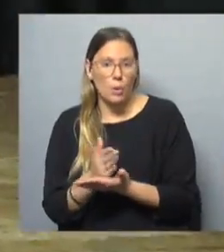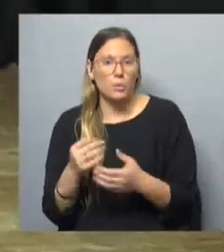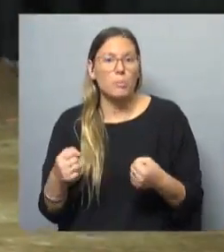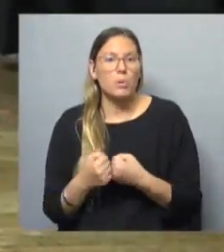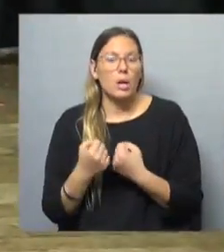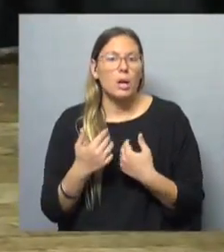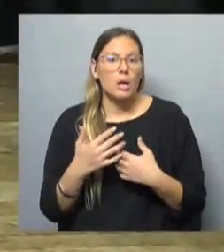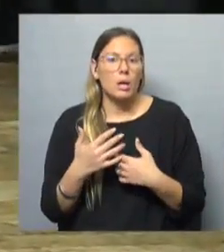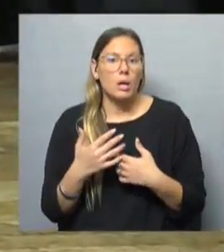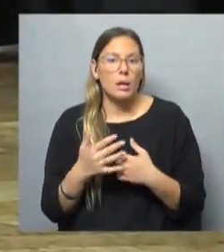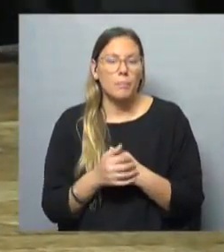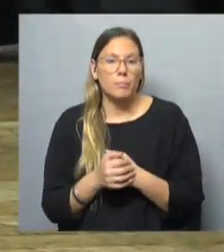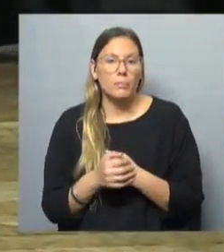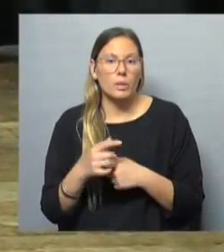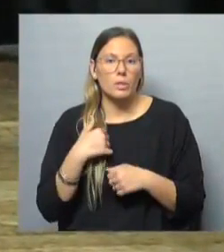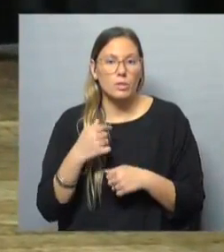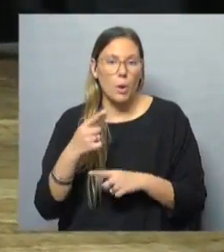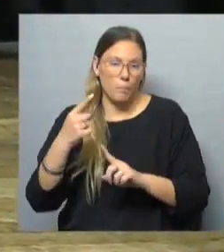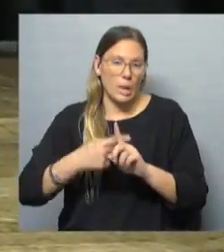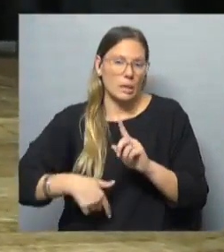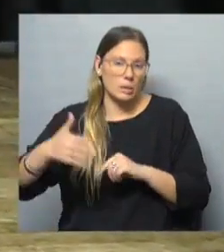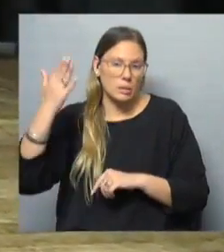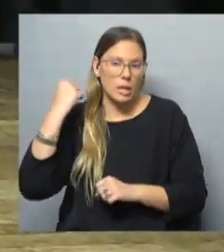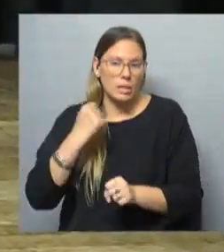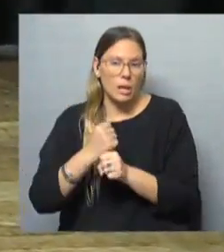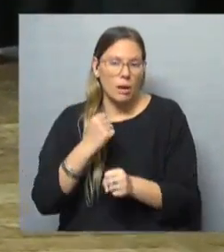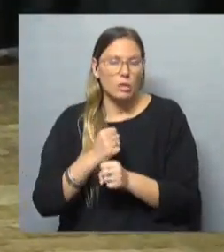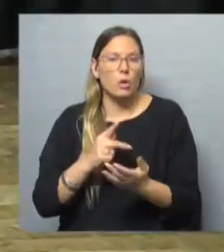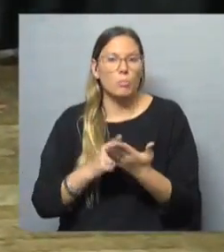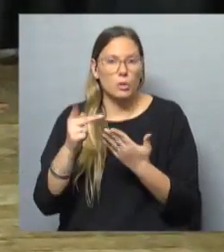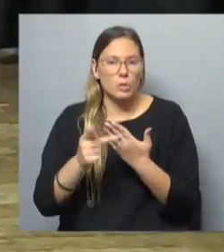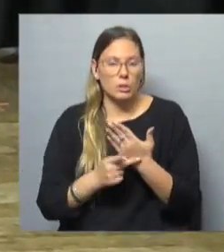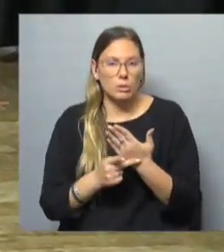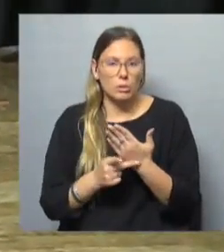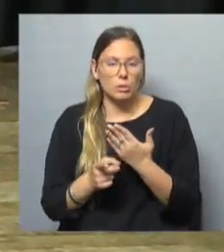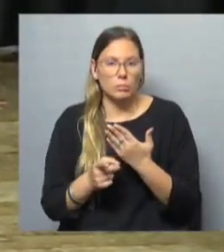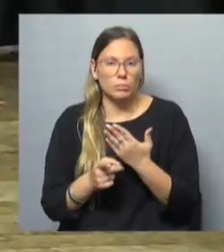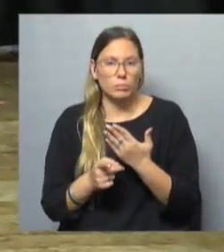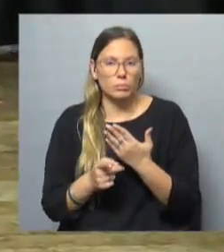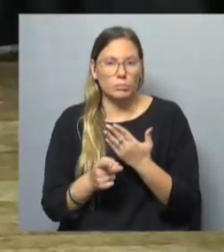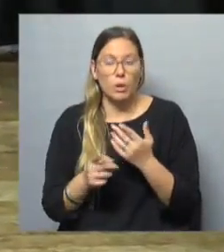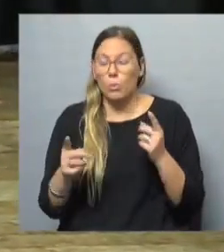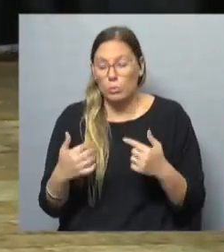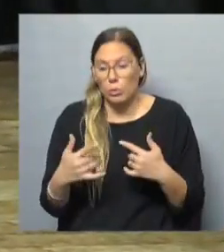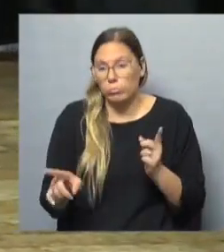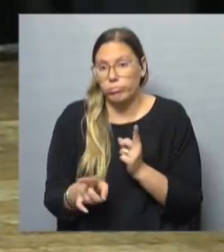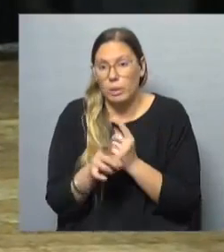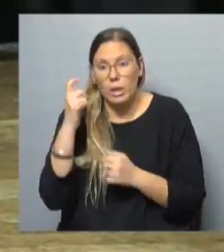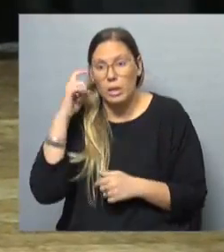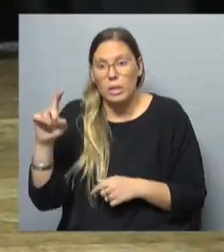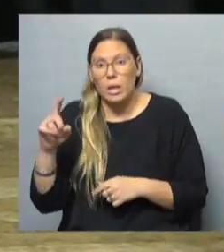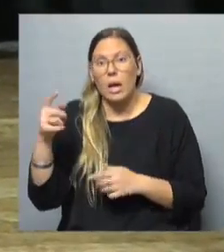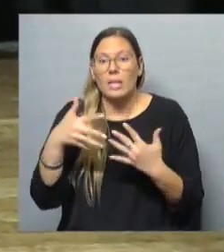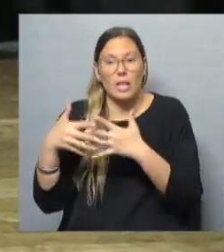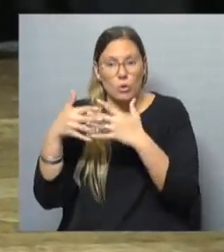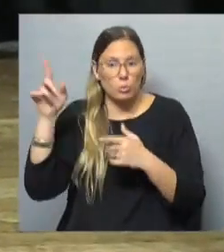improvisación. Bien, te comento. Yo ya hace unos varios meses que estoy trabajando en el proyecto. Bueno, me topé ahí con una idea que viene de Estados